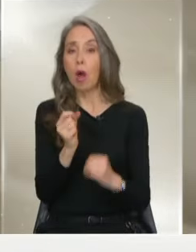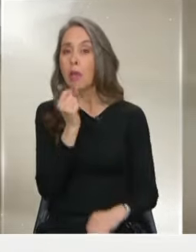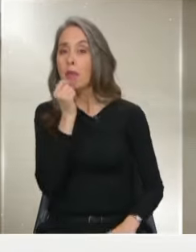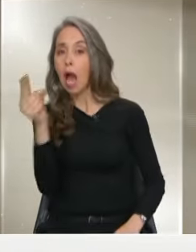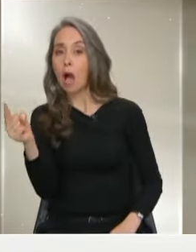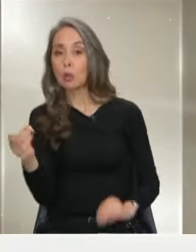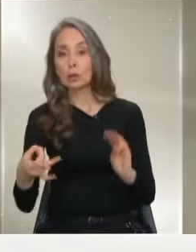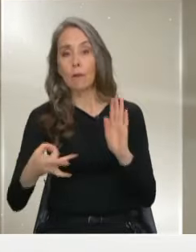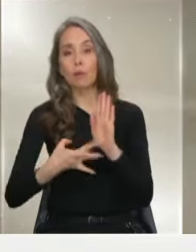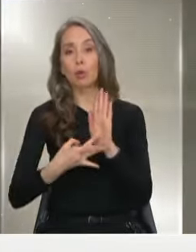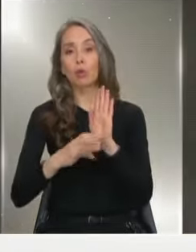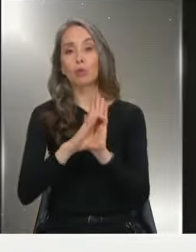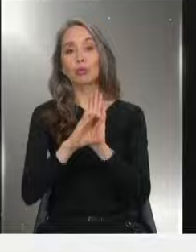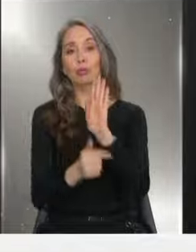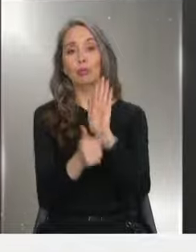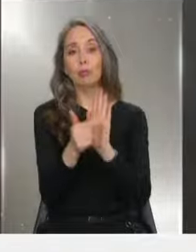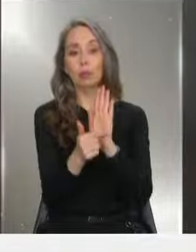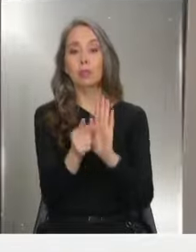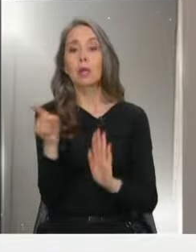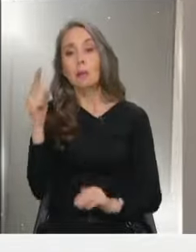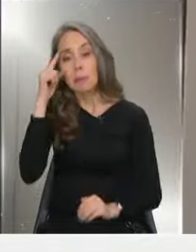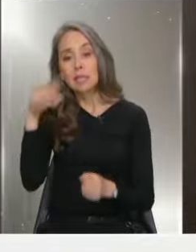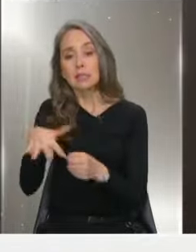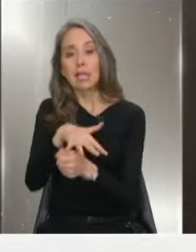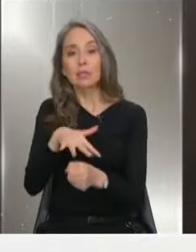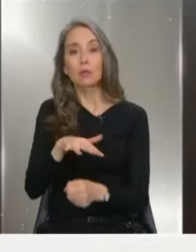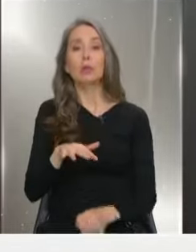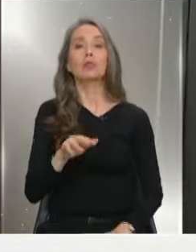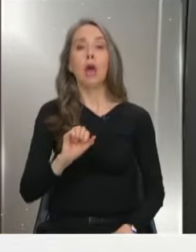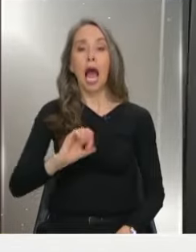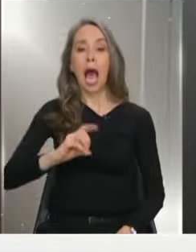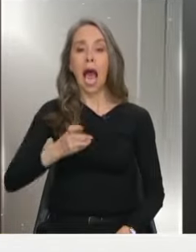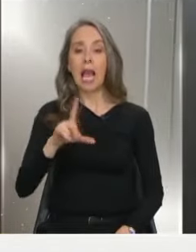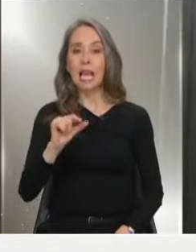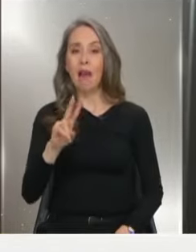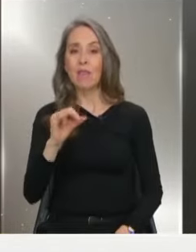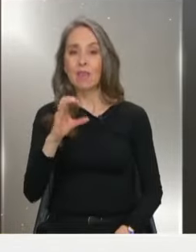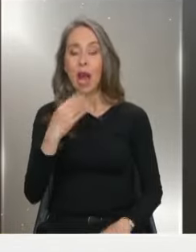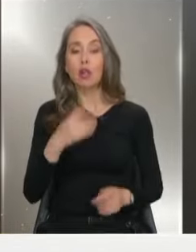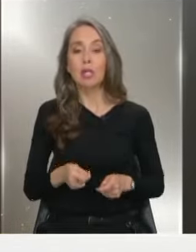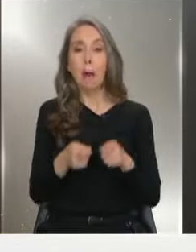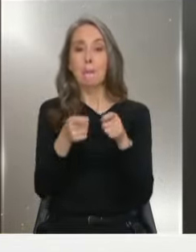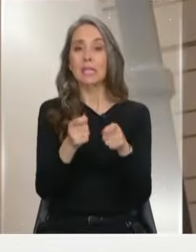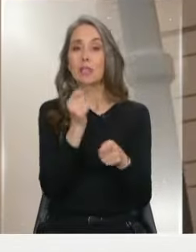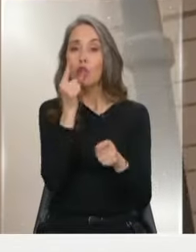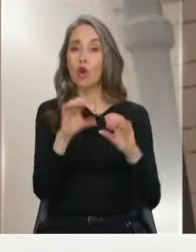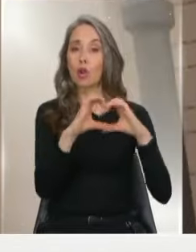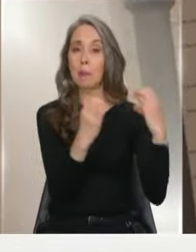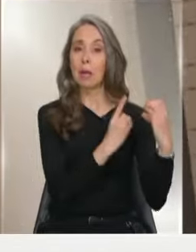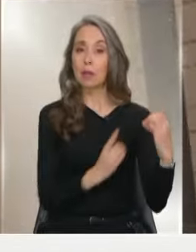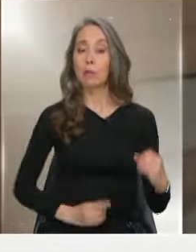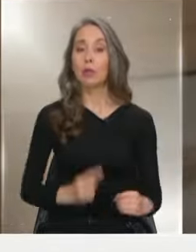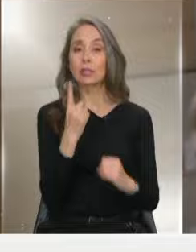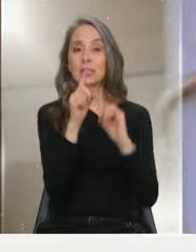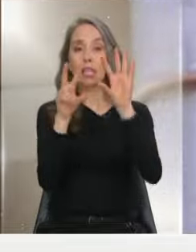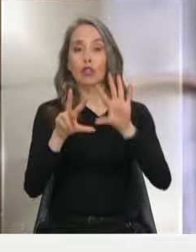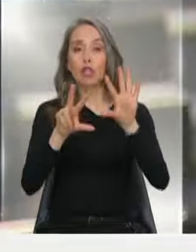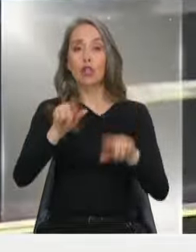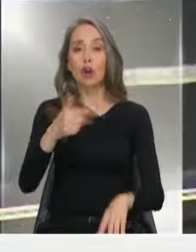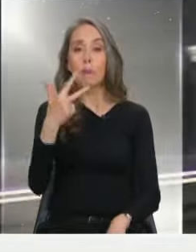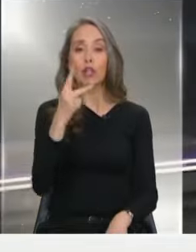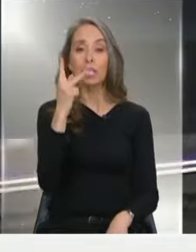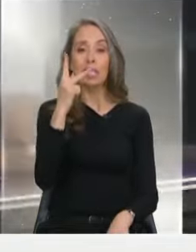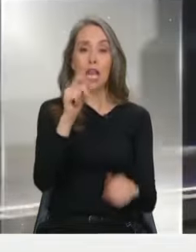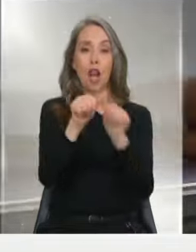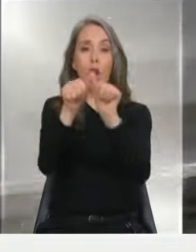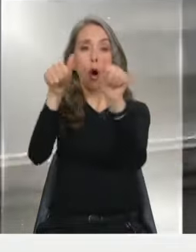acusados constitucionalmente. ¿Qué parece la situación de Ángela Vivanco? ¿Se presentó una acusación ya? A exactamente 118,8